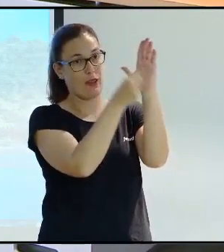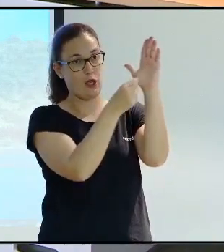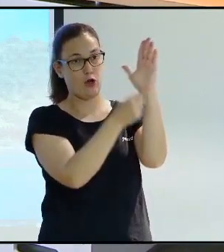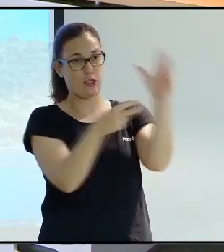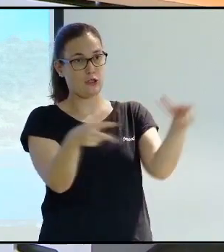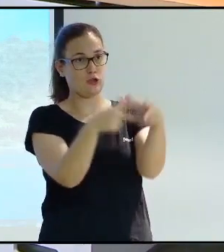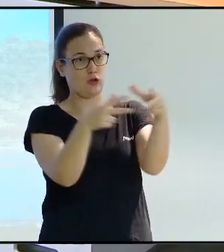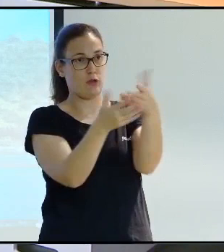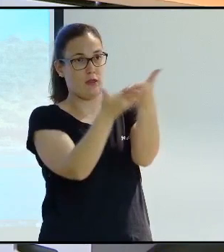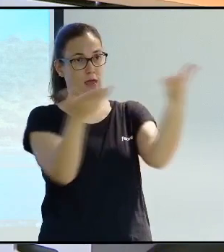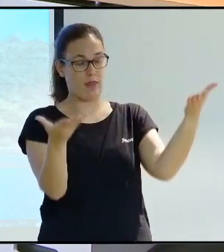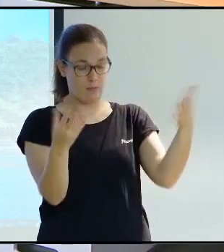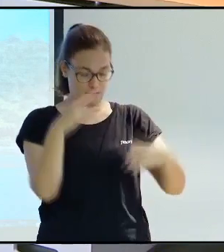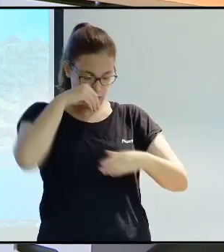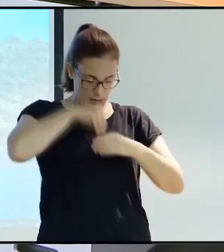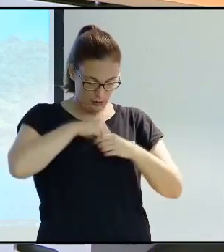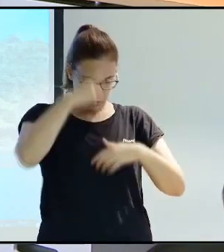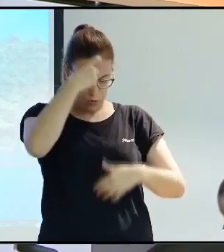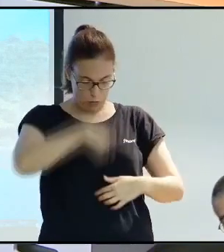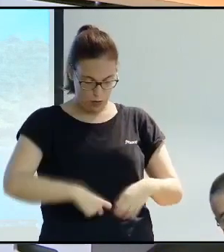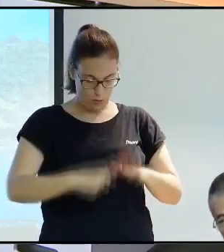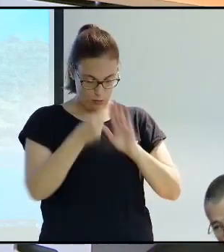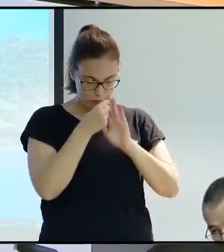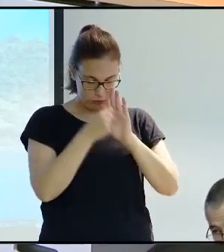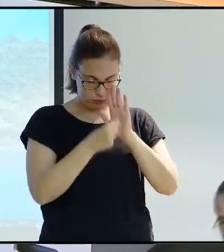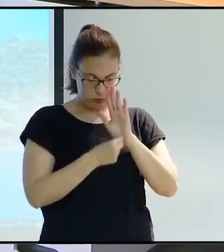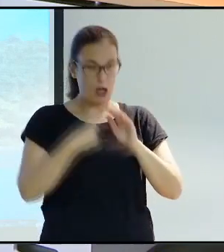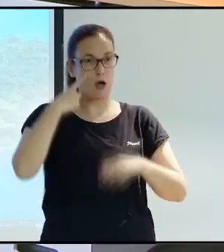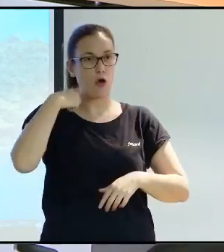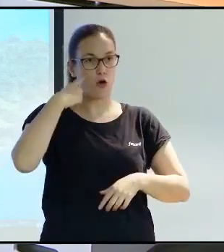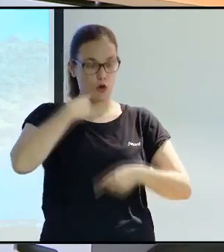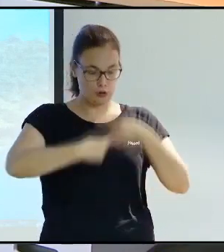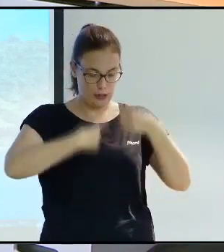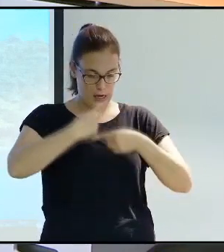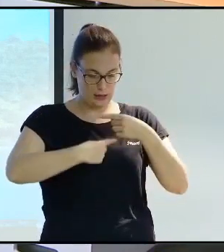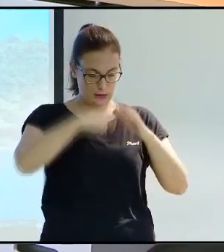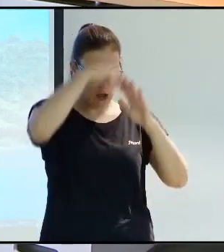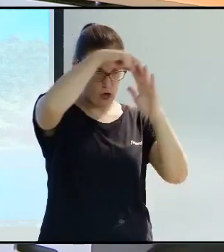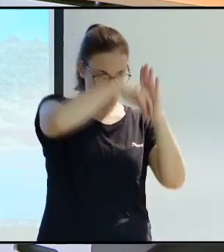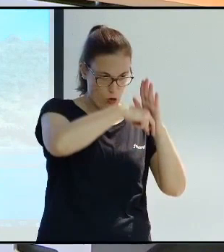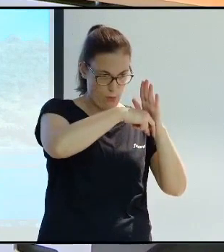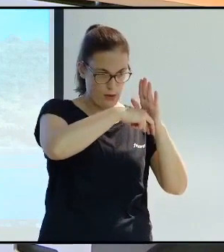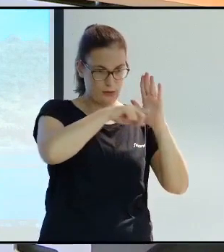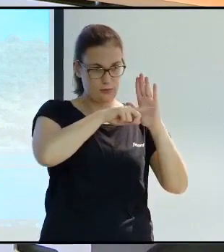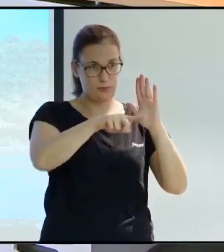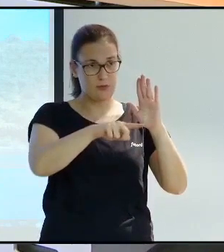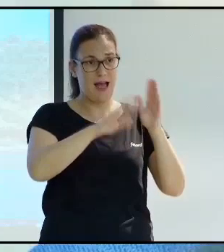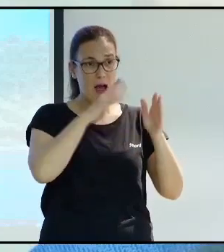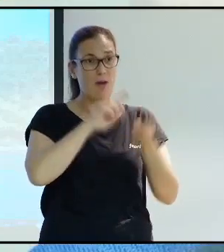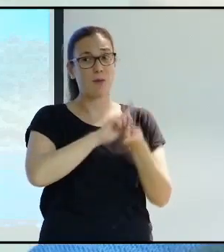nuestra corporalidad y en nuestras regulaciones cotidianas a través de normas, que ya tenemos